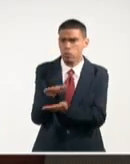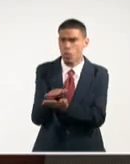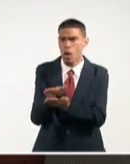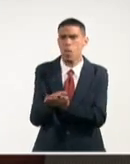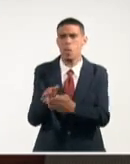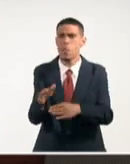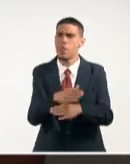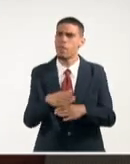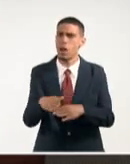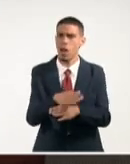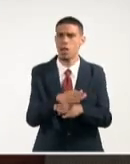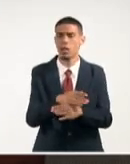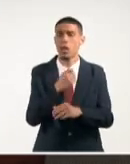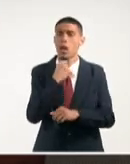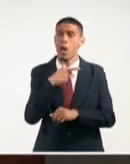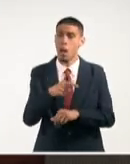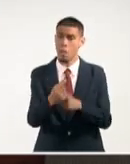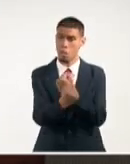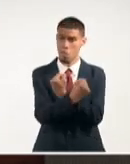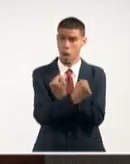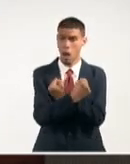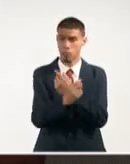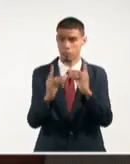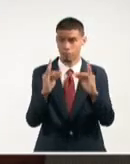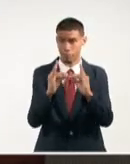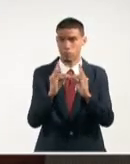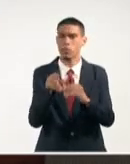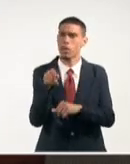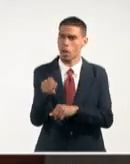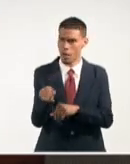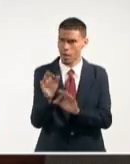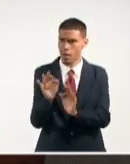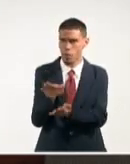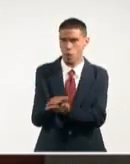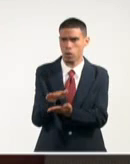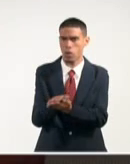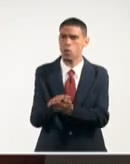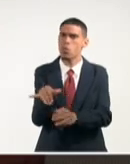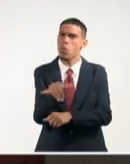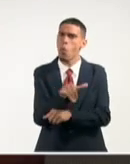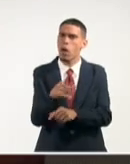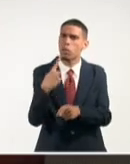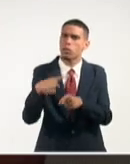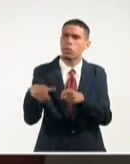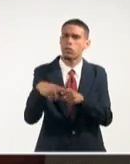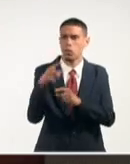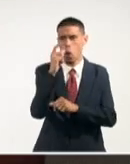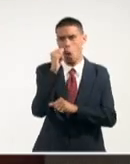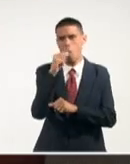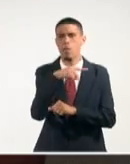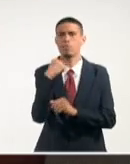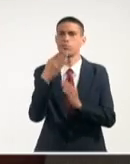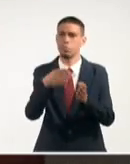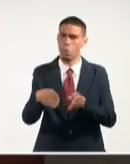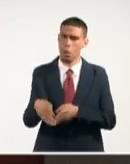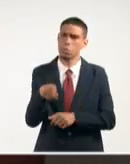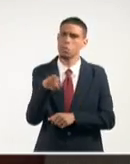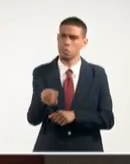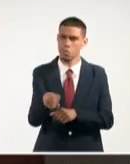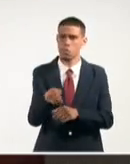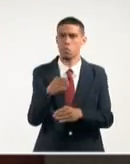inmortales restos, y también para todos los caídos en el noble propósito